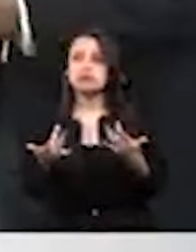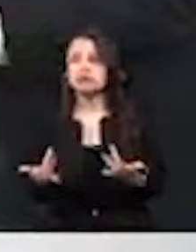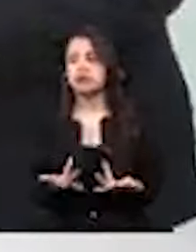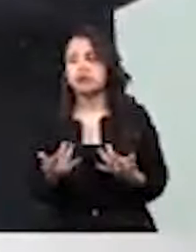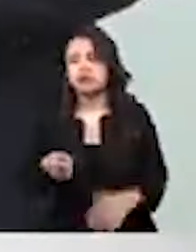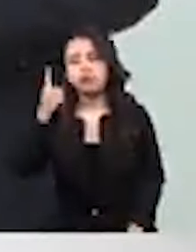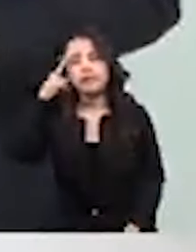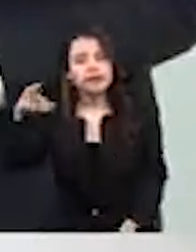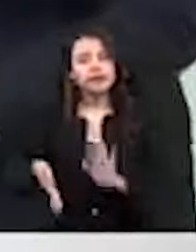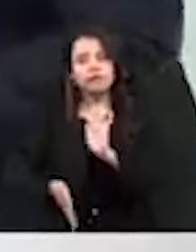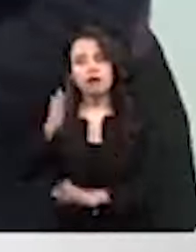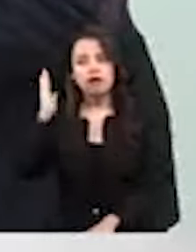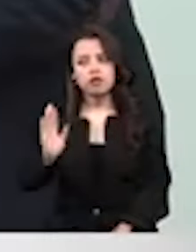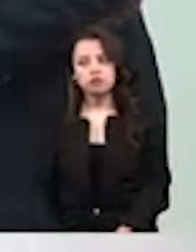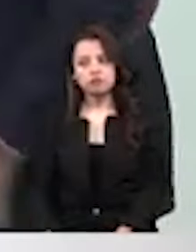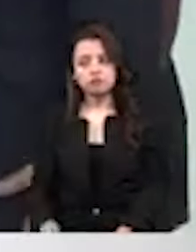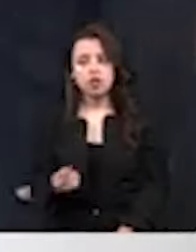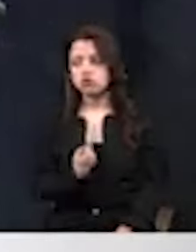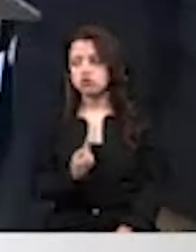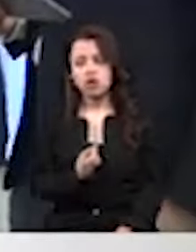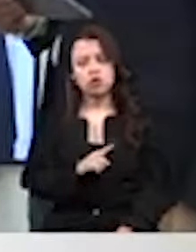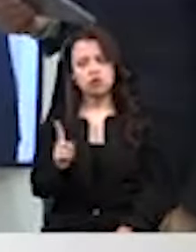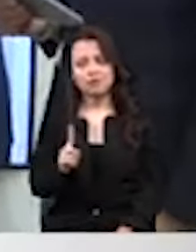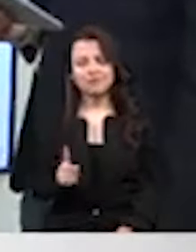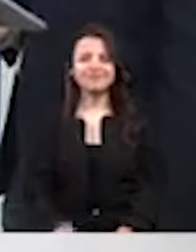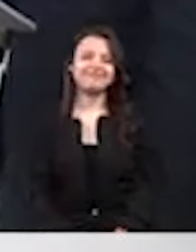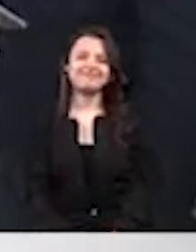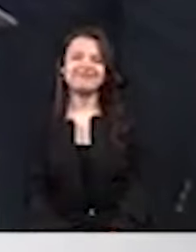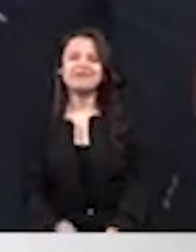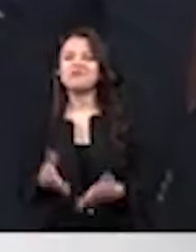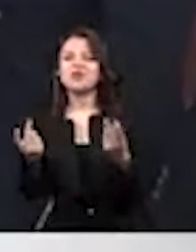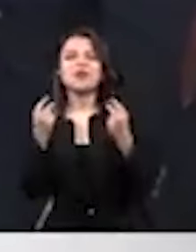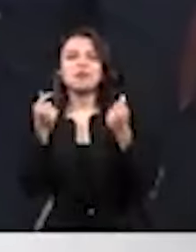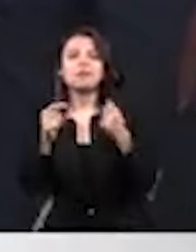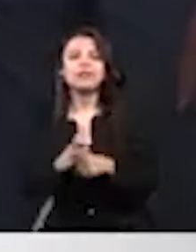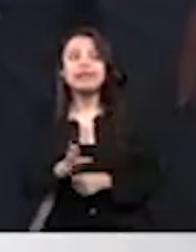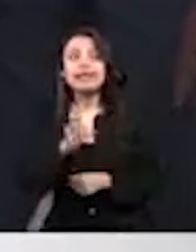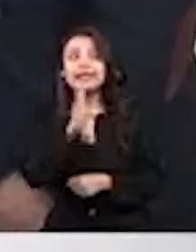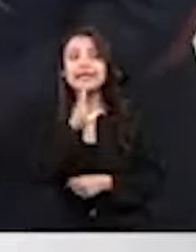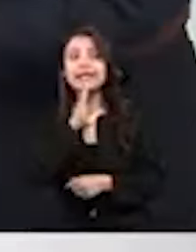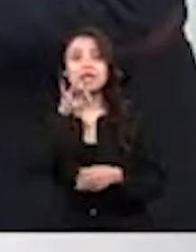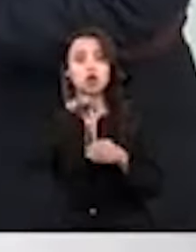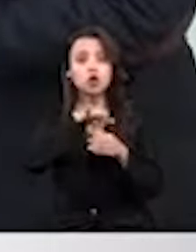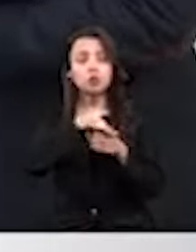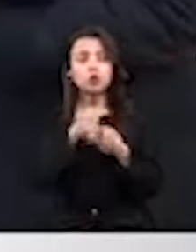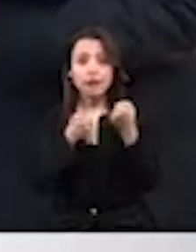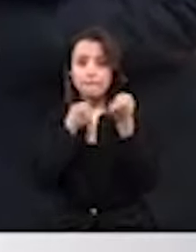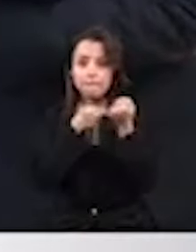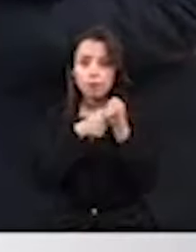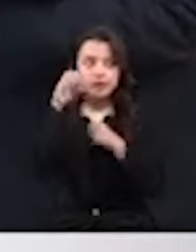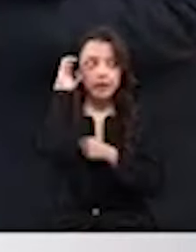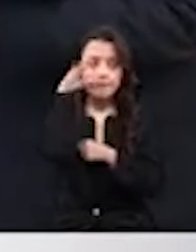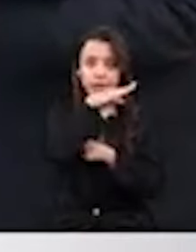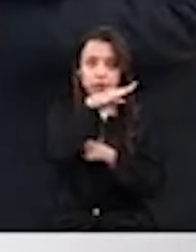gusta sola. De sola no. Pero rápidamente, ajá, Juan Diego, vamos a decir cuáles son esos votos a favor que tiene el presidente Gustavo